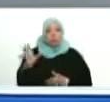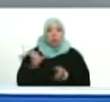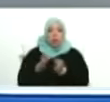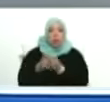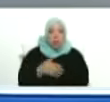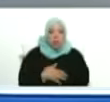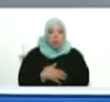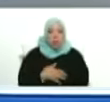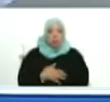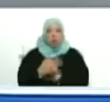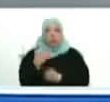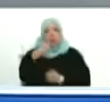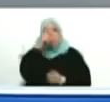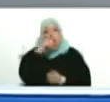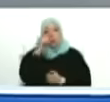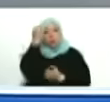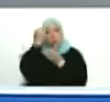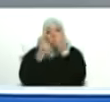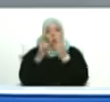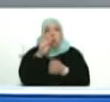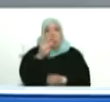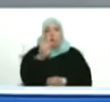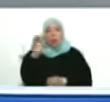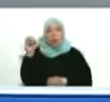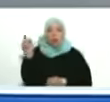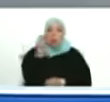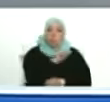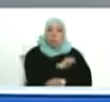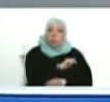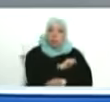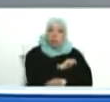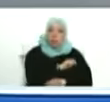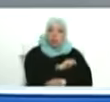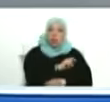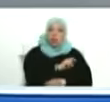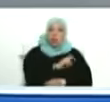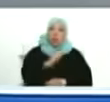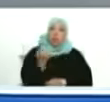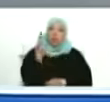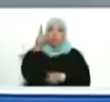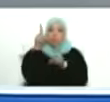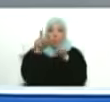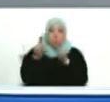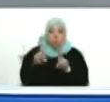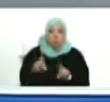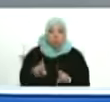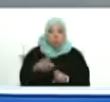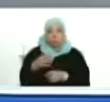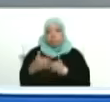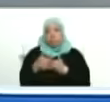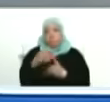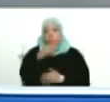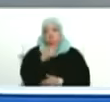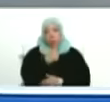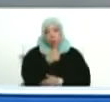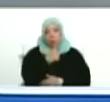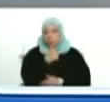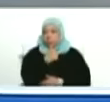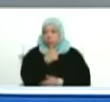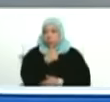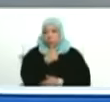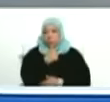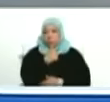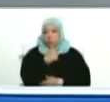secuestrado 3 años y medio, 40 meses, y no pudieron presentar un solo caso contra él. Uno.